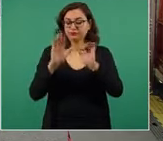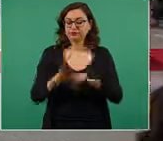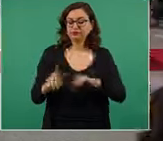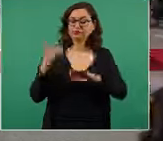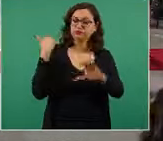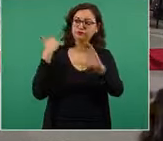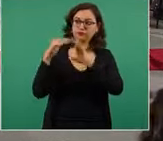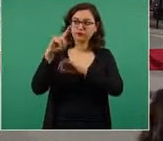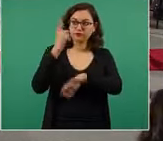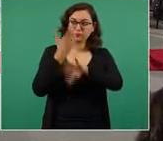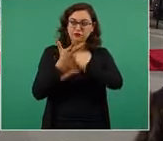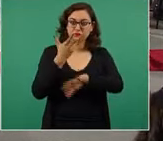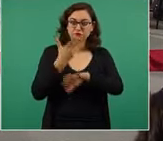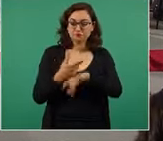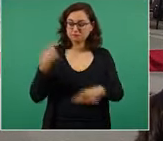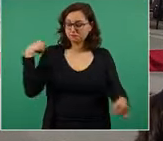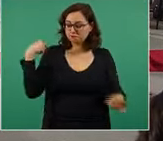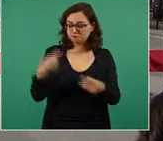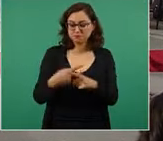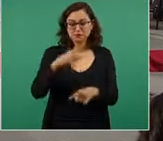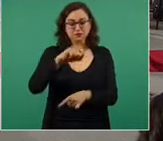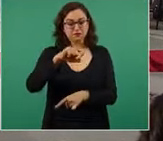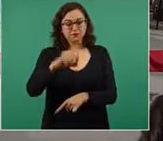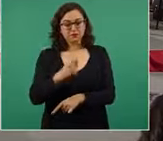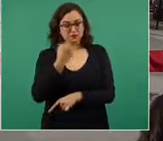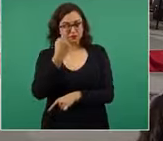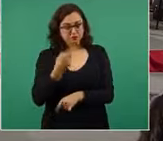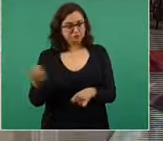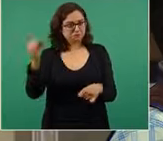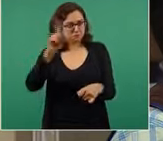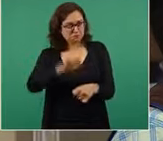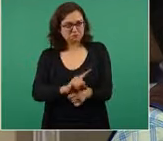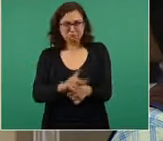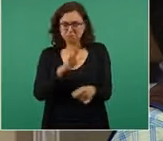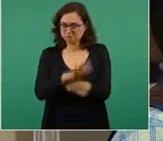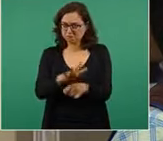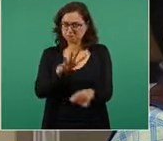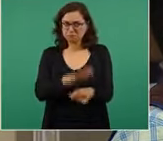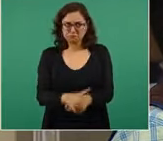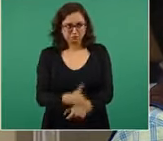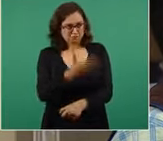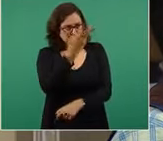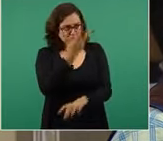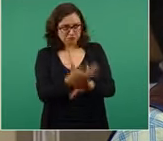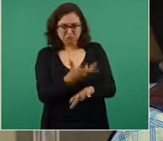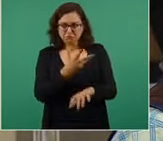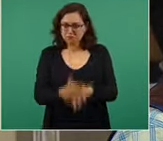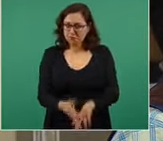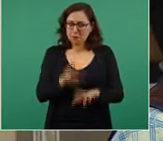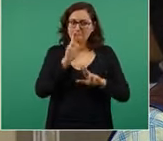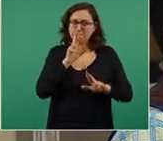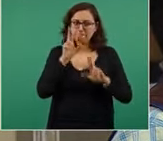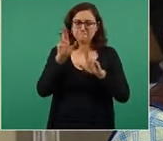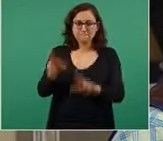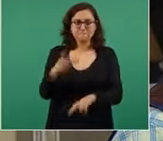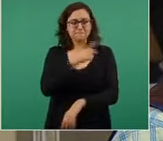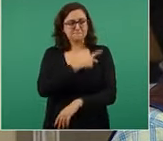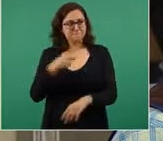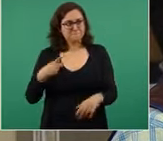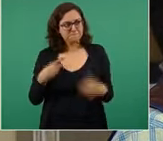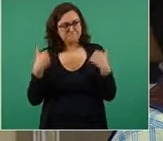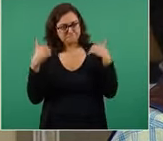21 días, tiempo más que suficiente para una respuesta y una explicación por parte del gobierno de los Estados